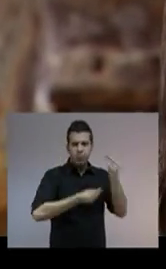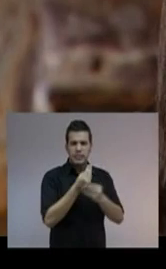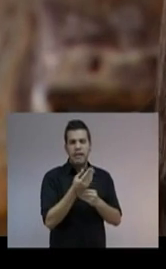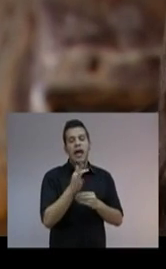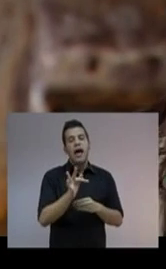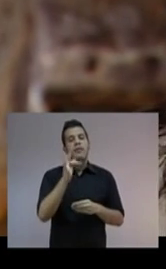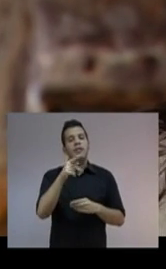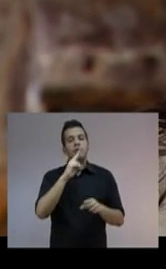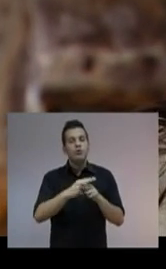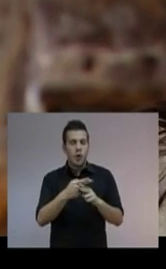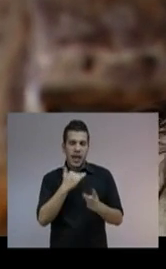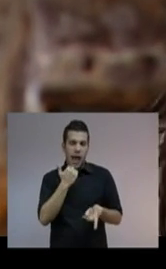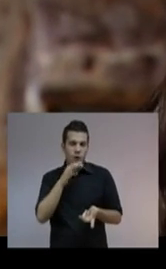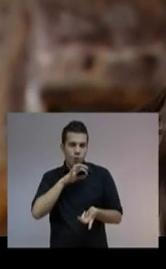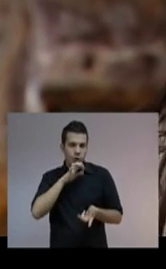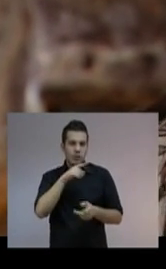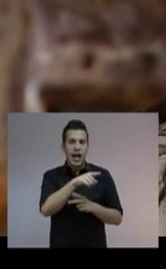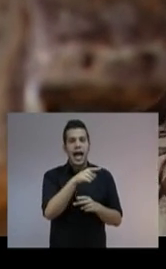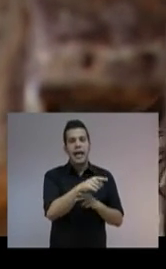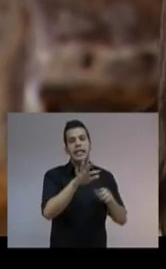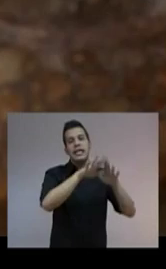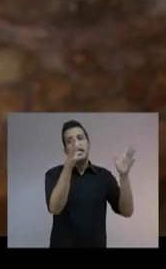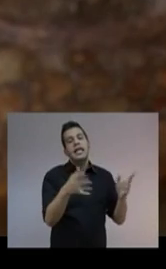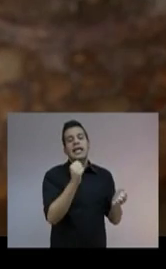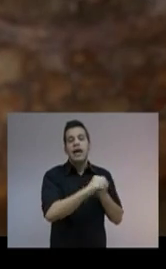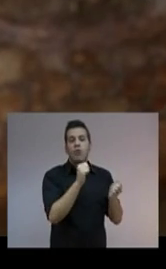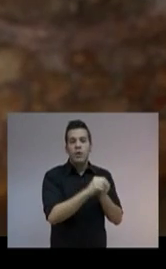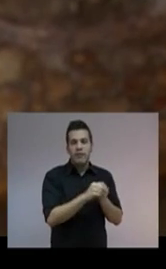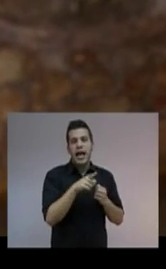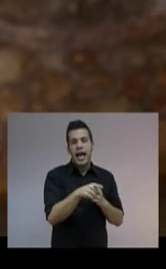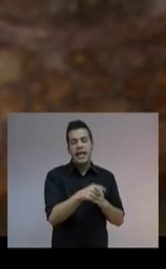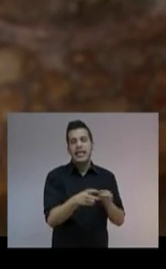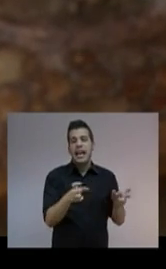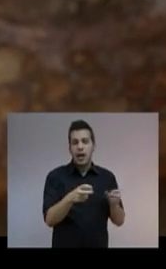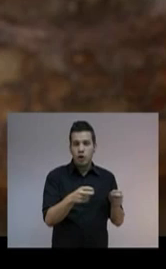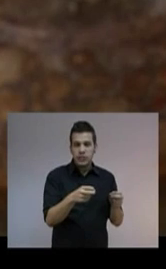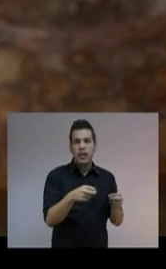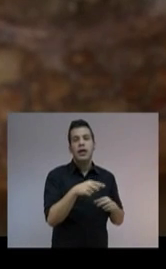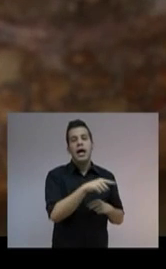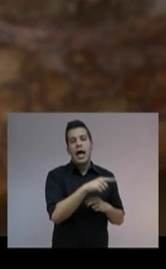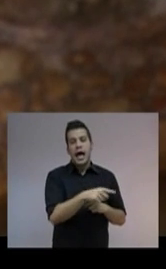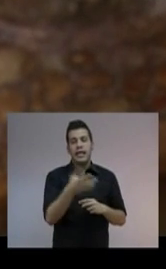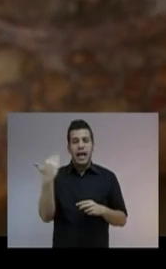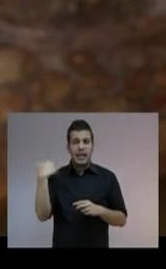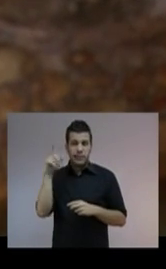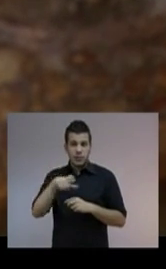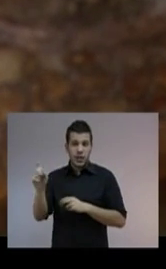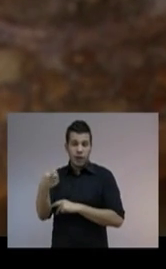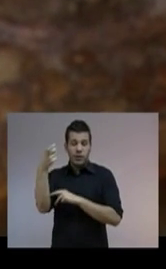un nombre muy curioso que era la Cueva de la Langosta. ¿Por qué? Antiguamente los pescadores locales se iban a pescar al mar y los